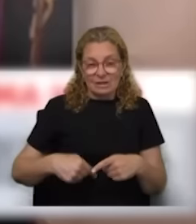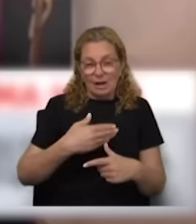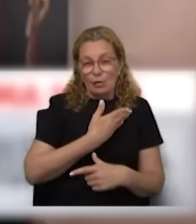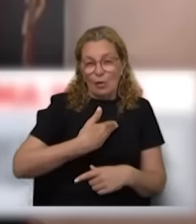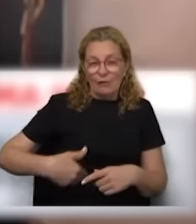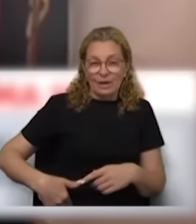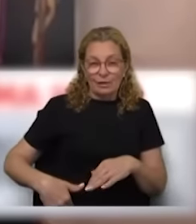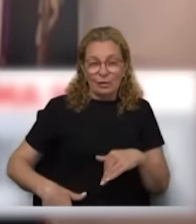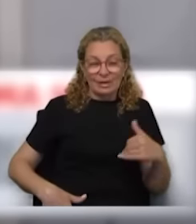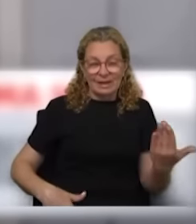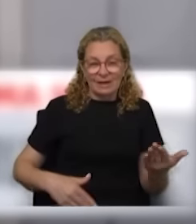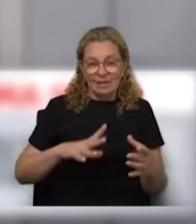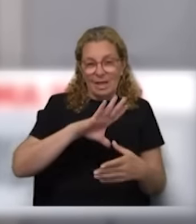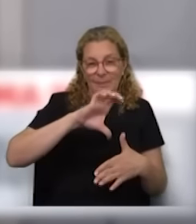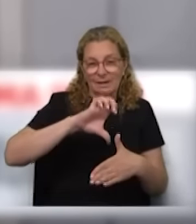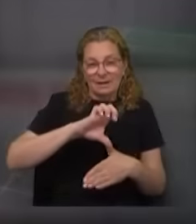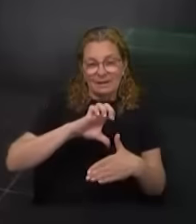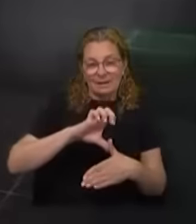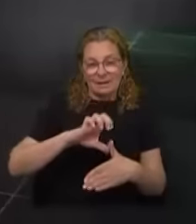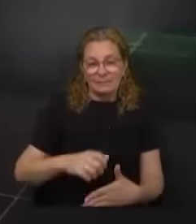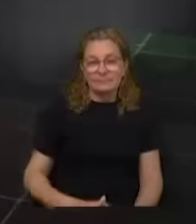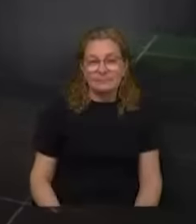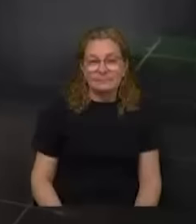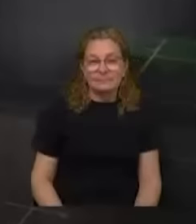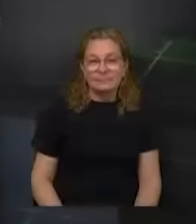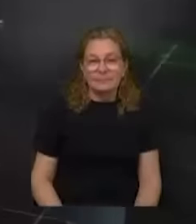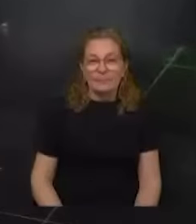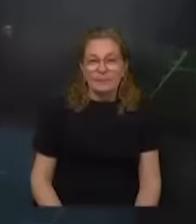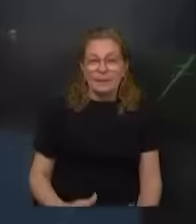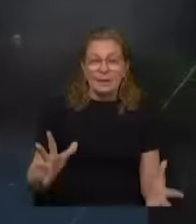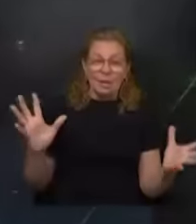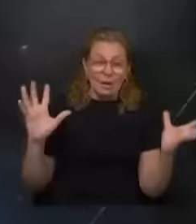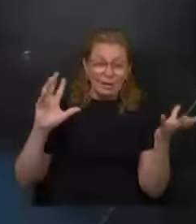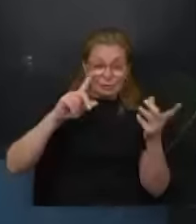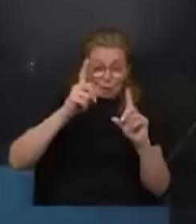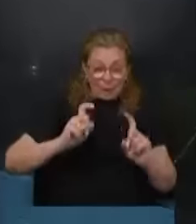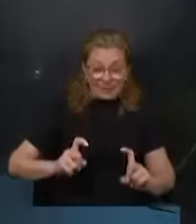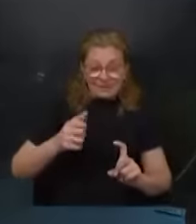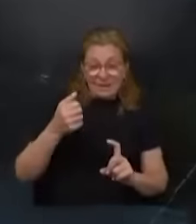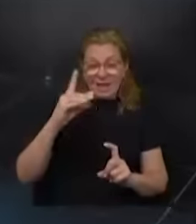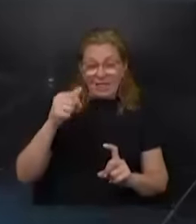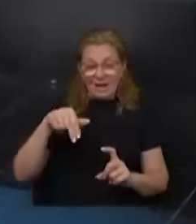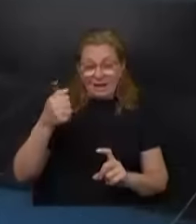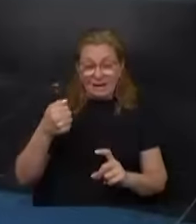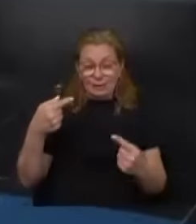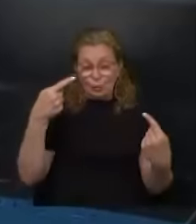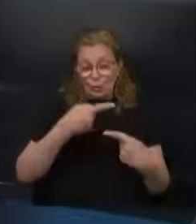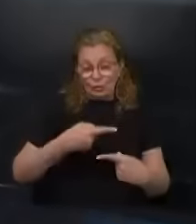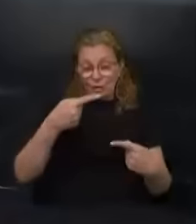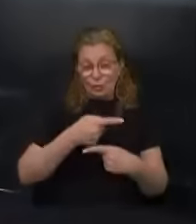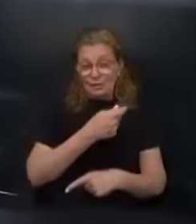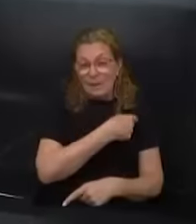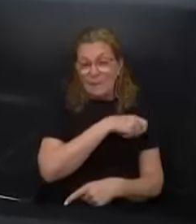de izquierda de América Latina y la tormenta Dana parece haberse ensañado con España porque hoy le ha